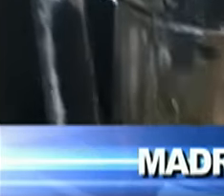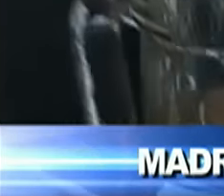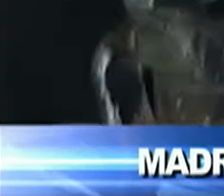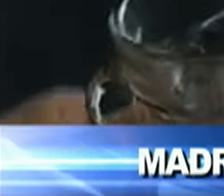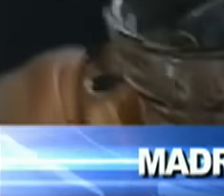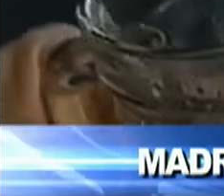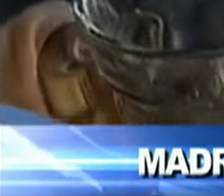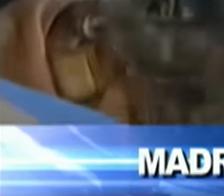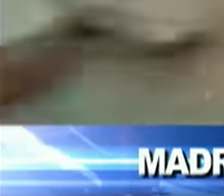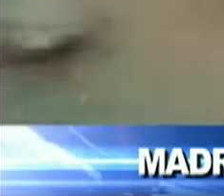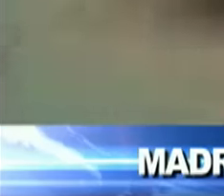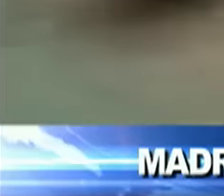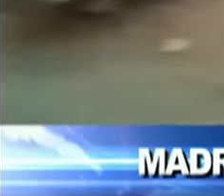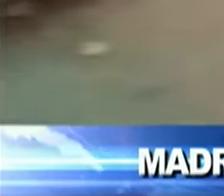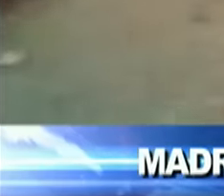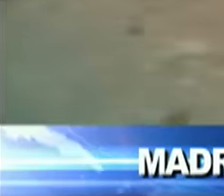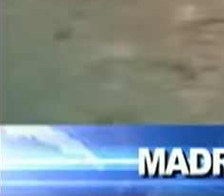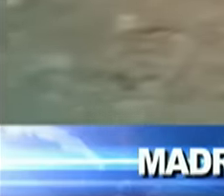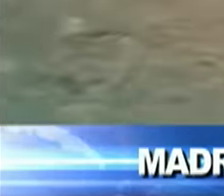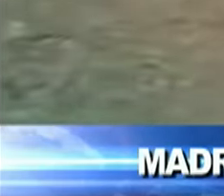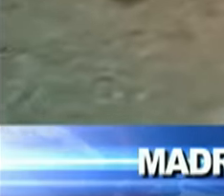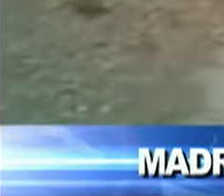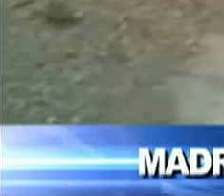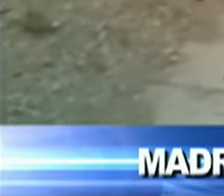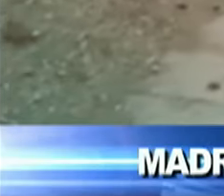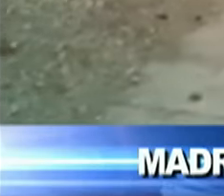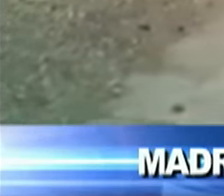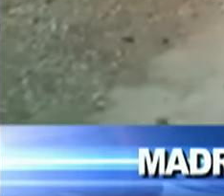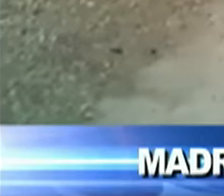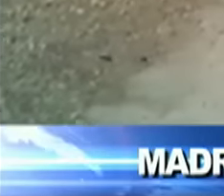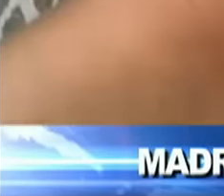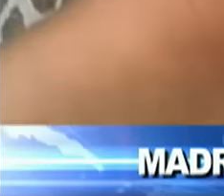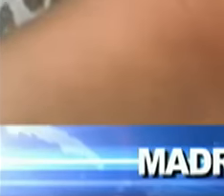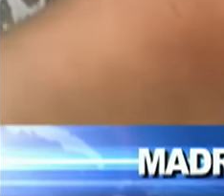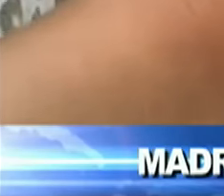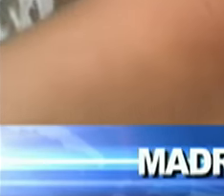solicita que una institución les ayude a superar su adicción.